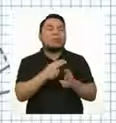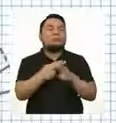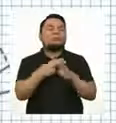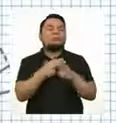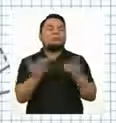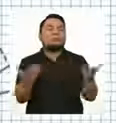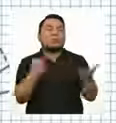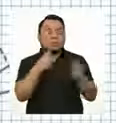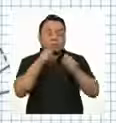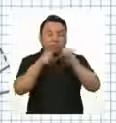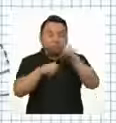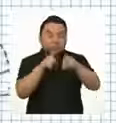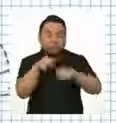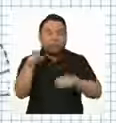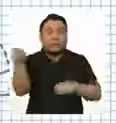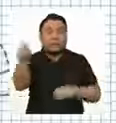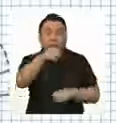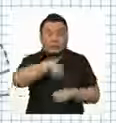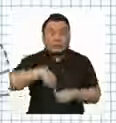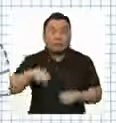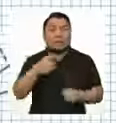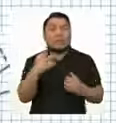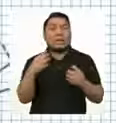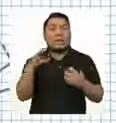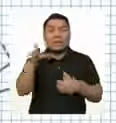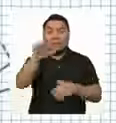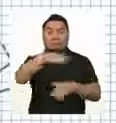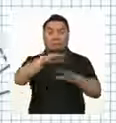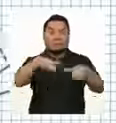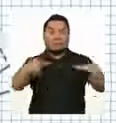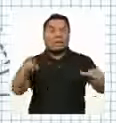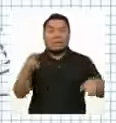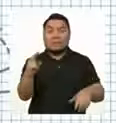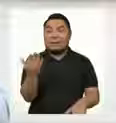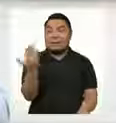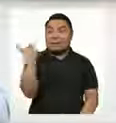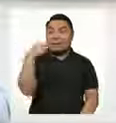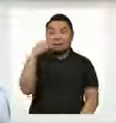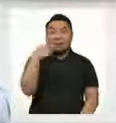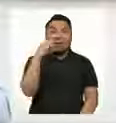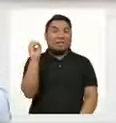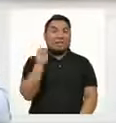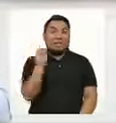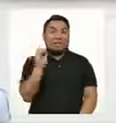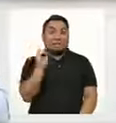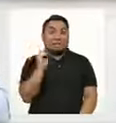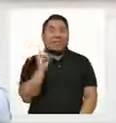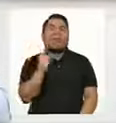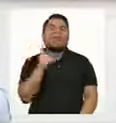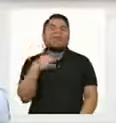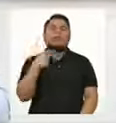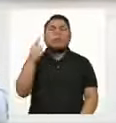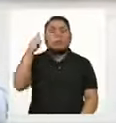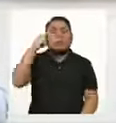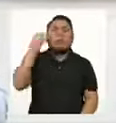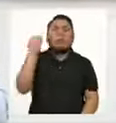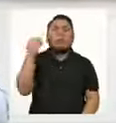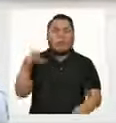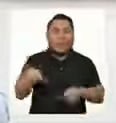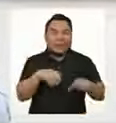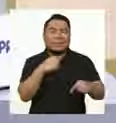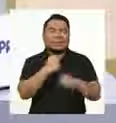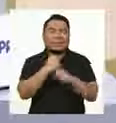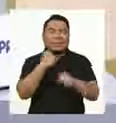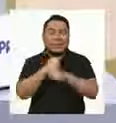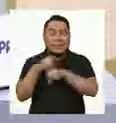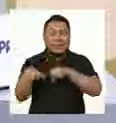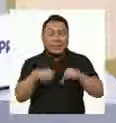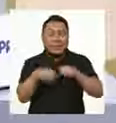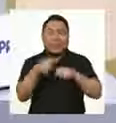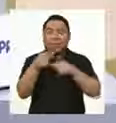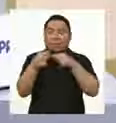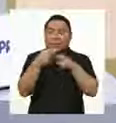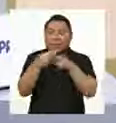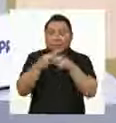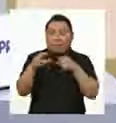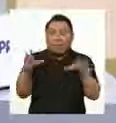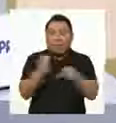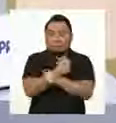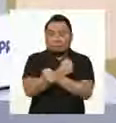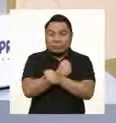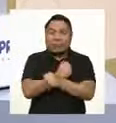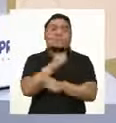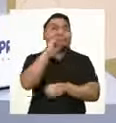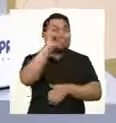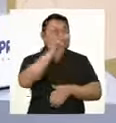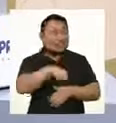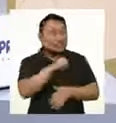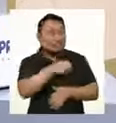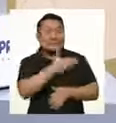la encuesta para que las chicas y chicos que no pudieron ver la actividad anterior tengan una idea del trabajo que venimos realizando? Claro que sí, profesor.